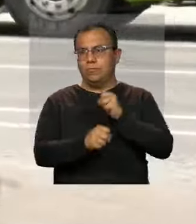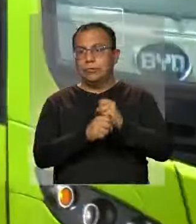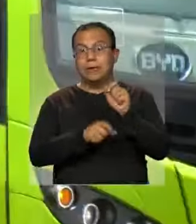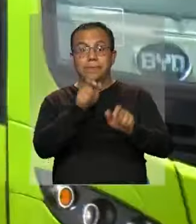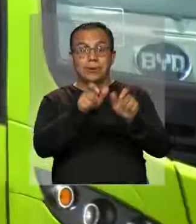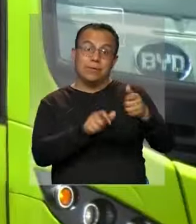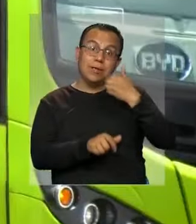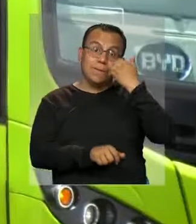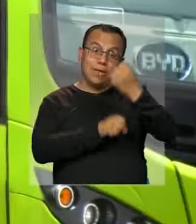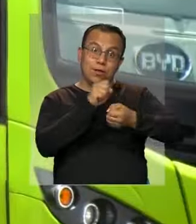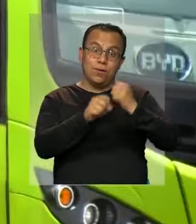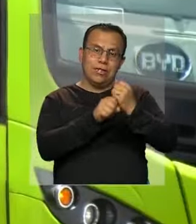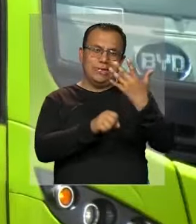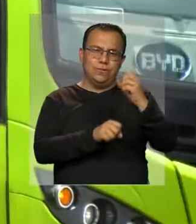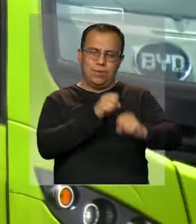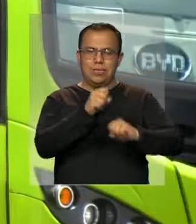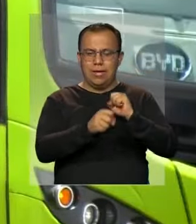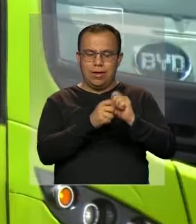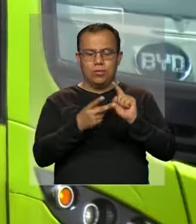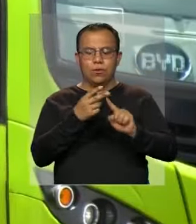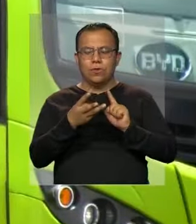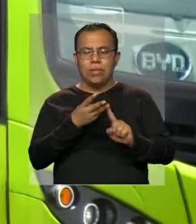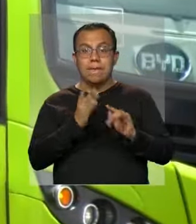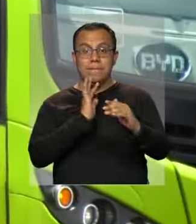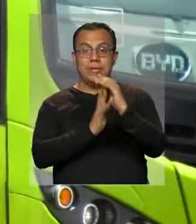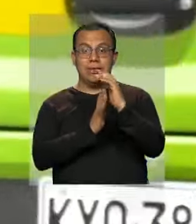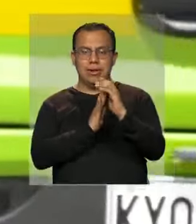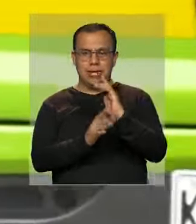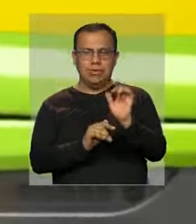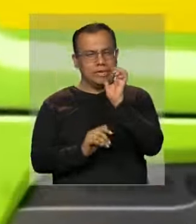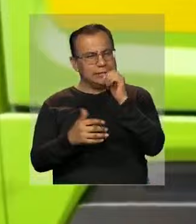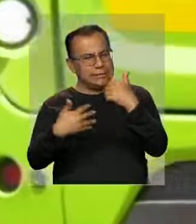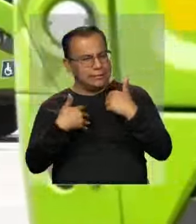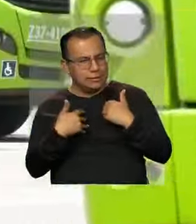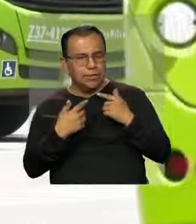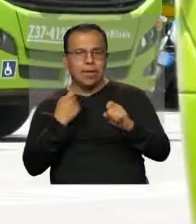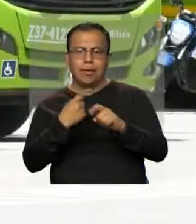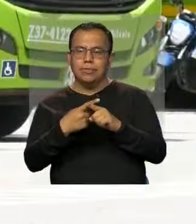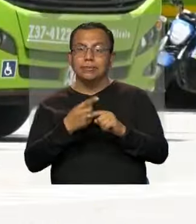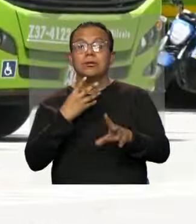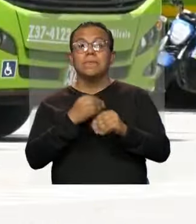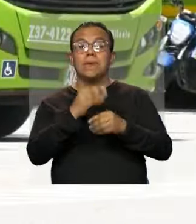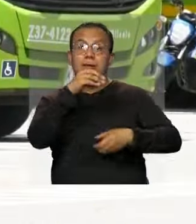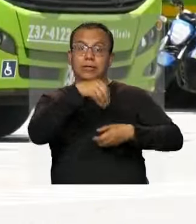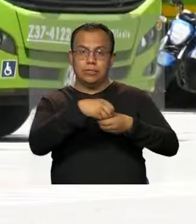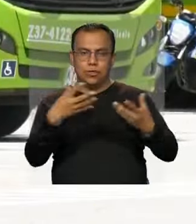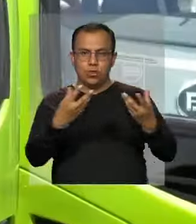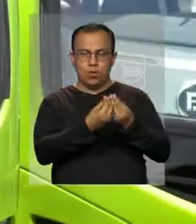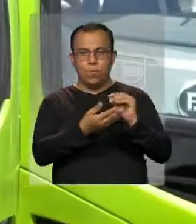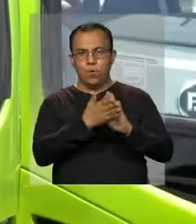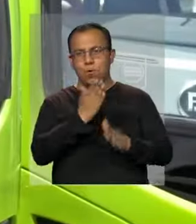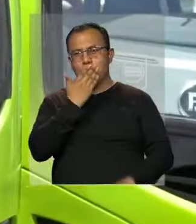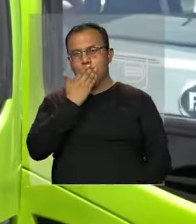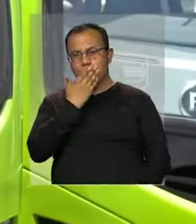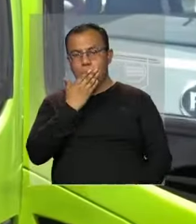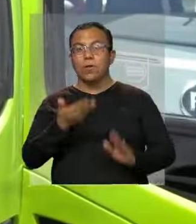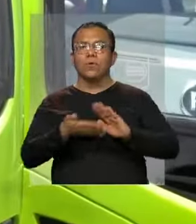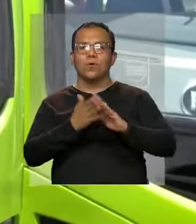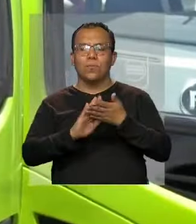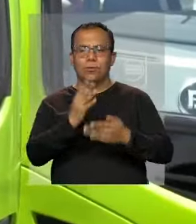personas mayores de 50 años, personas migrantes, víctimas del conflicto armado, integrantes de grupos étnicos y